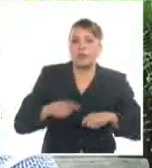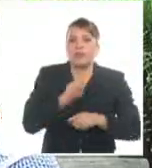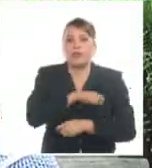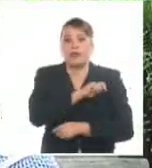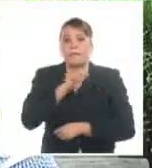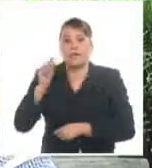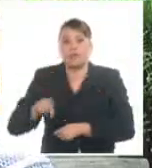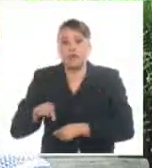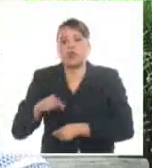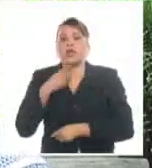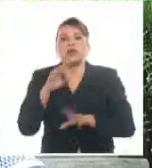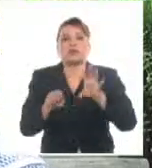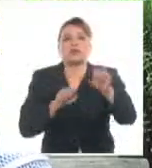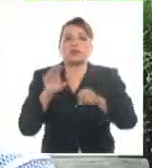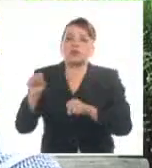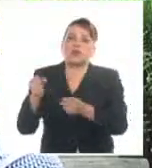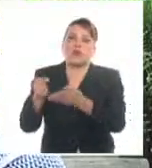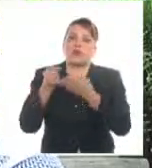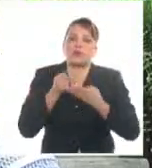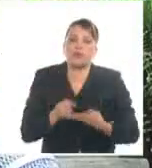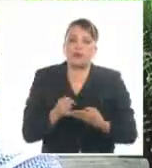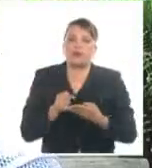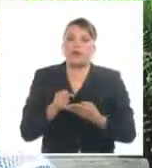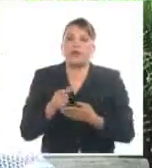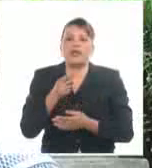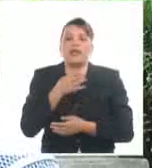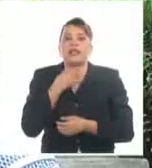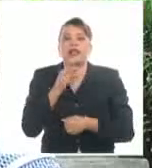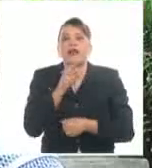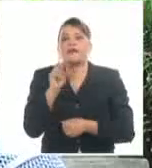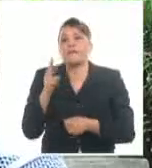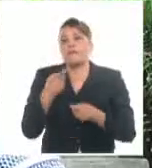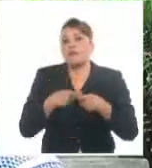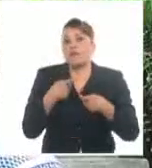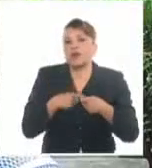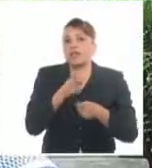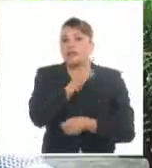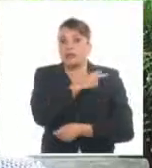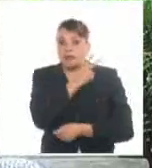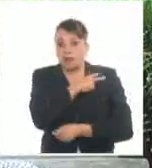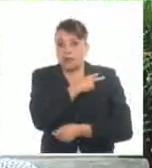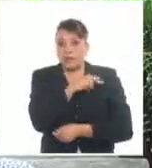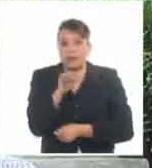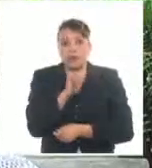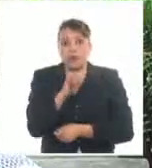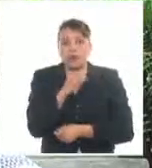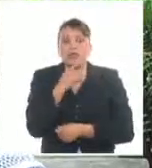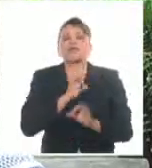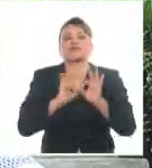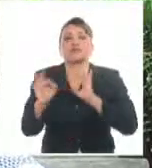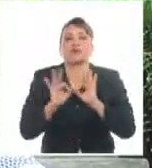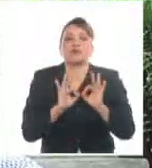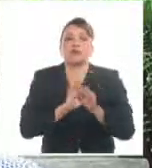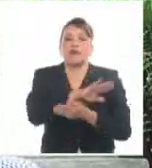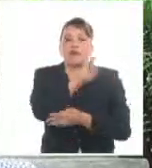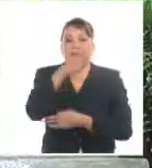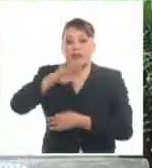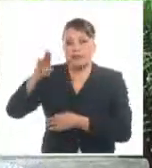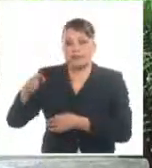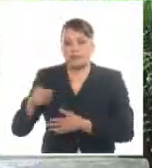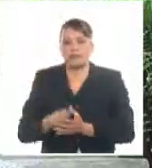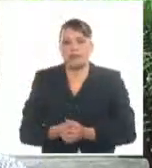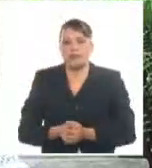españoles, personas que fueron desterradas, las viudas de los grandes jefes, que también se protegían en esta zona.